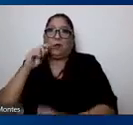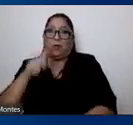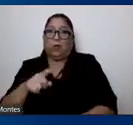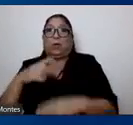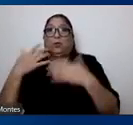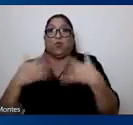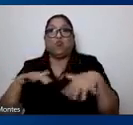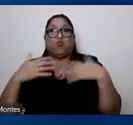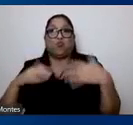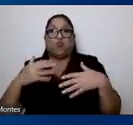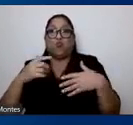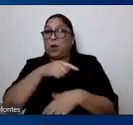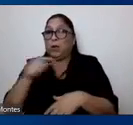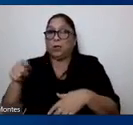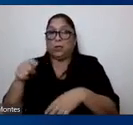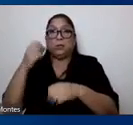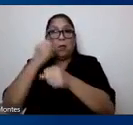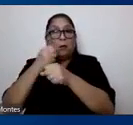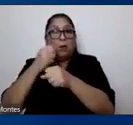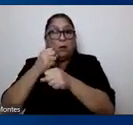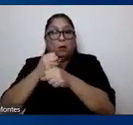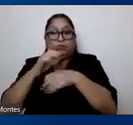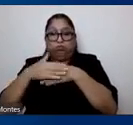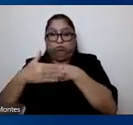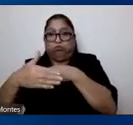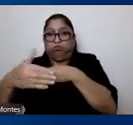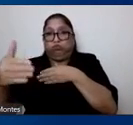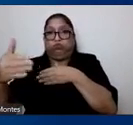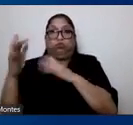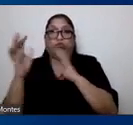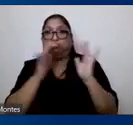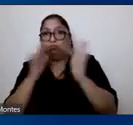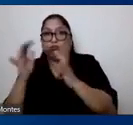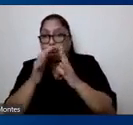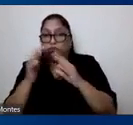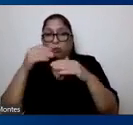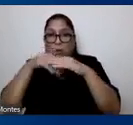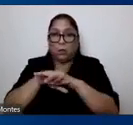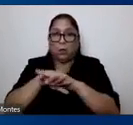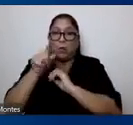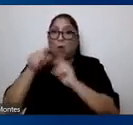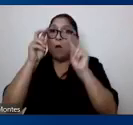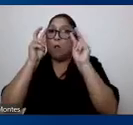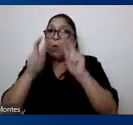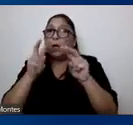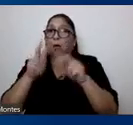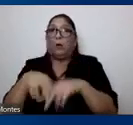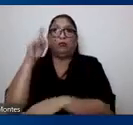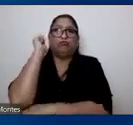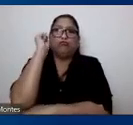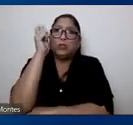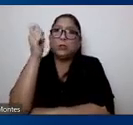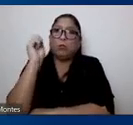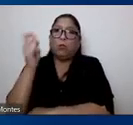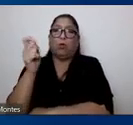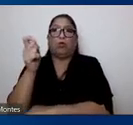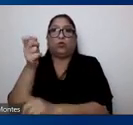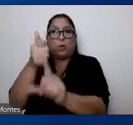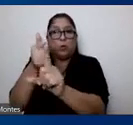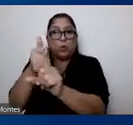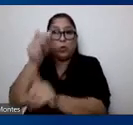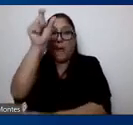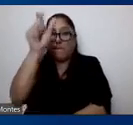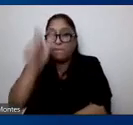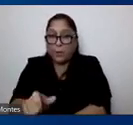magnitudes en las que se desarrolla el conflicto armado interno. Van a ver sobre testimonios personalizados de estas